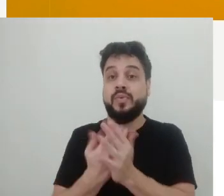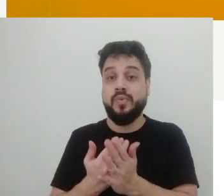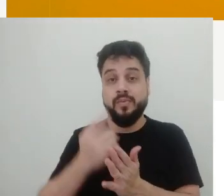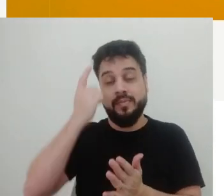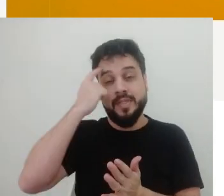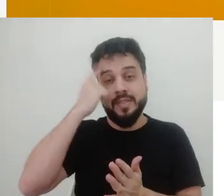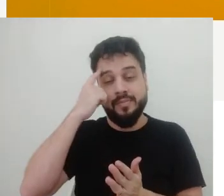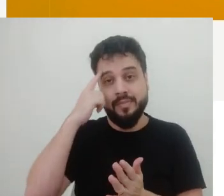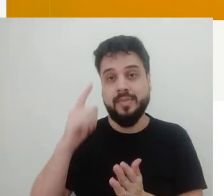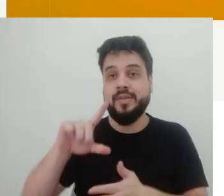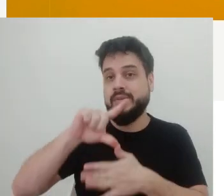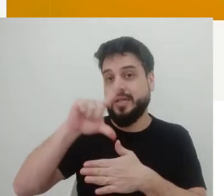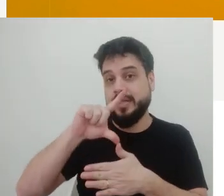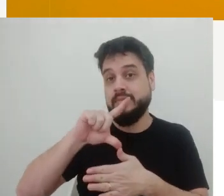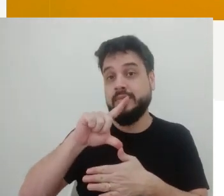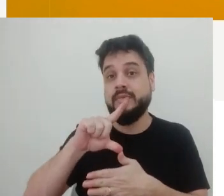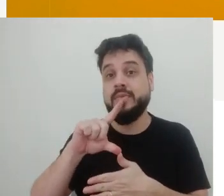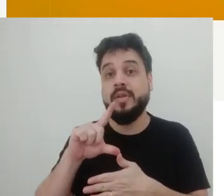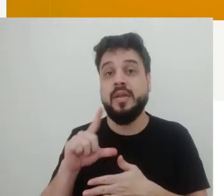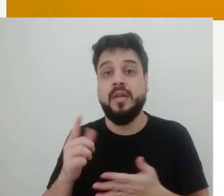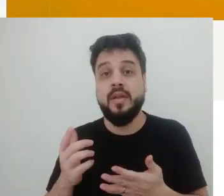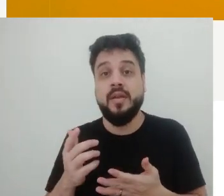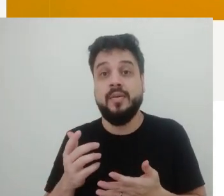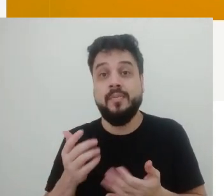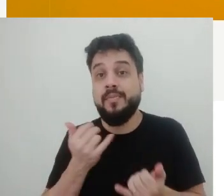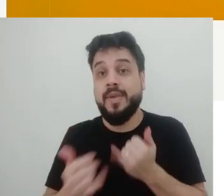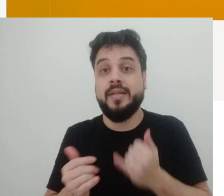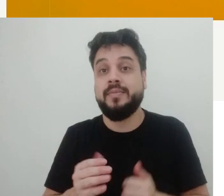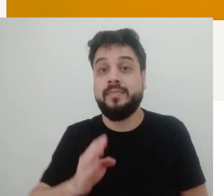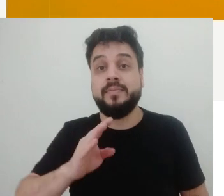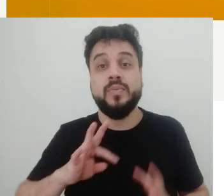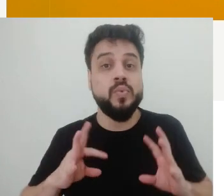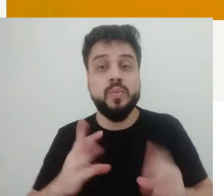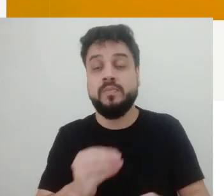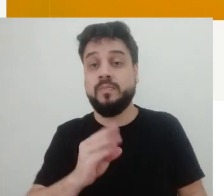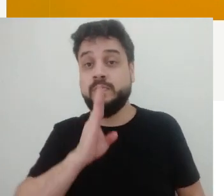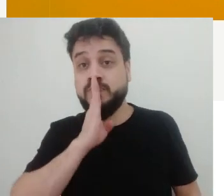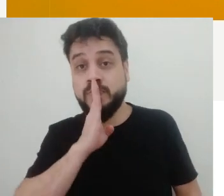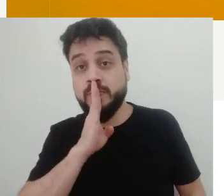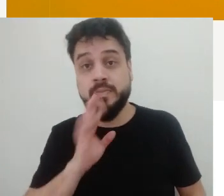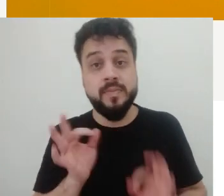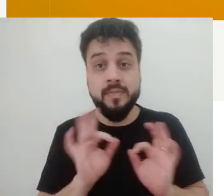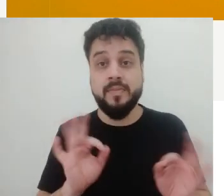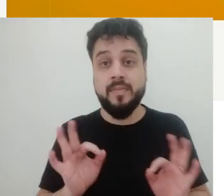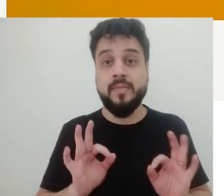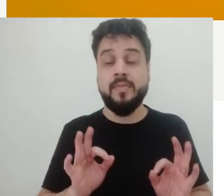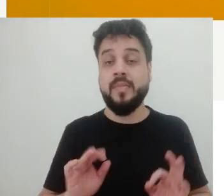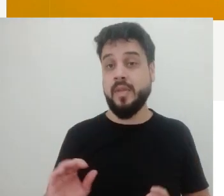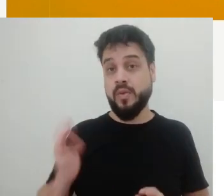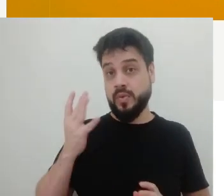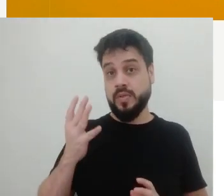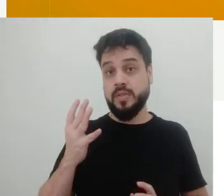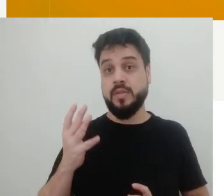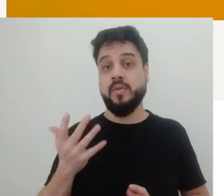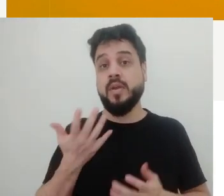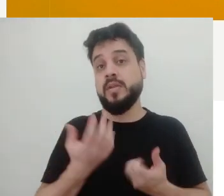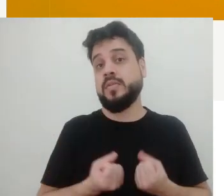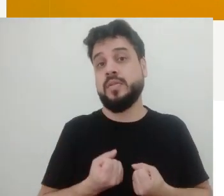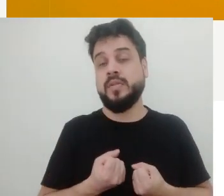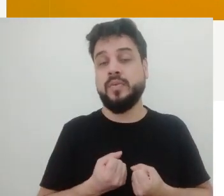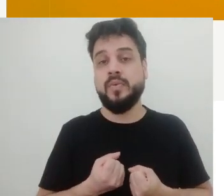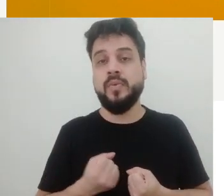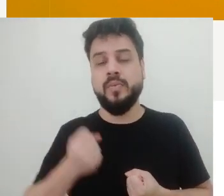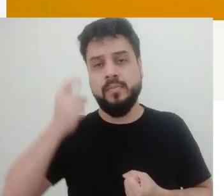como pensadores sobre educación, pero no se contemplaba que había allí una propuesta sobre pensamiento